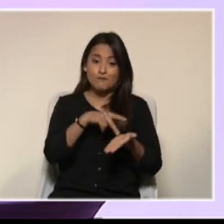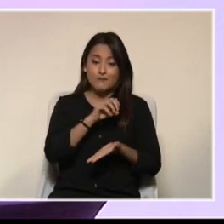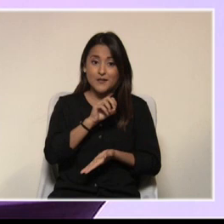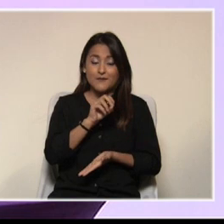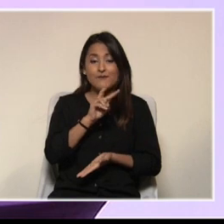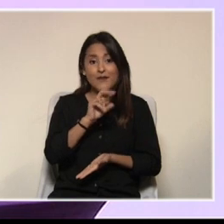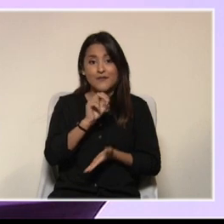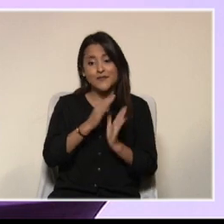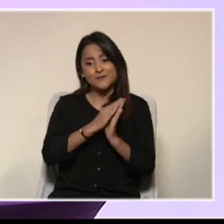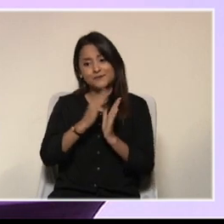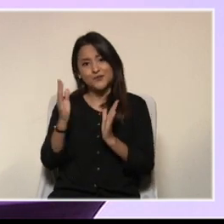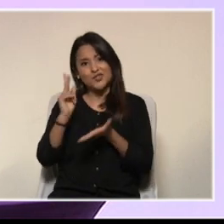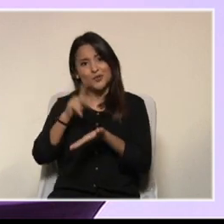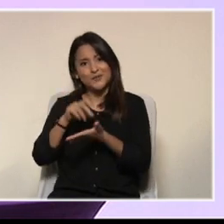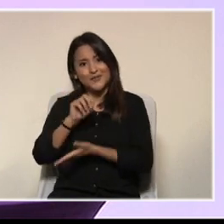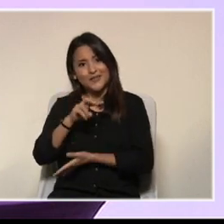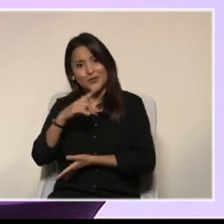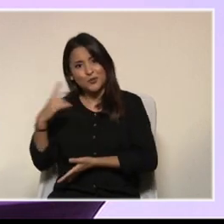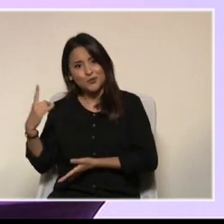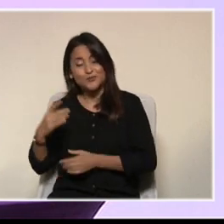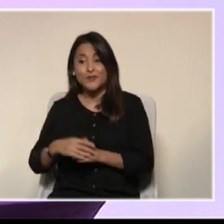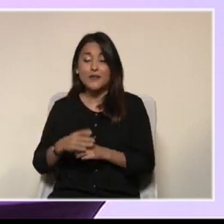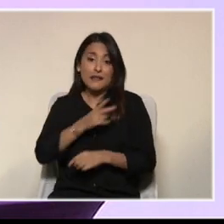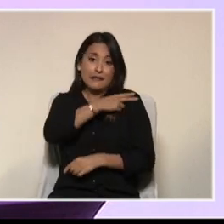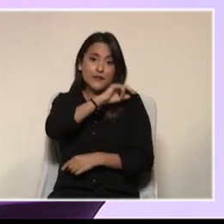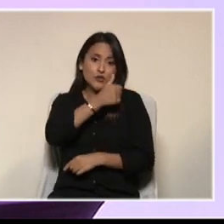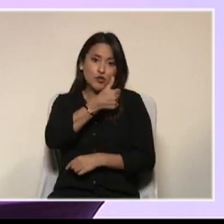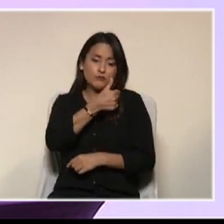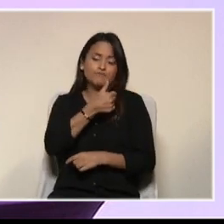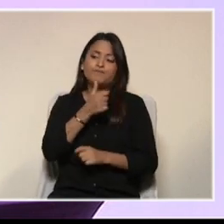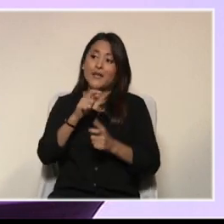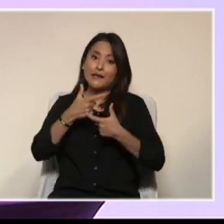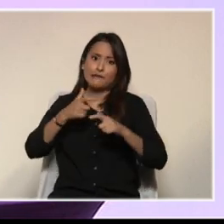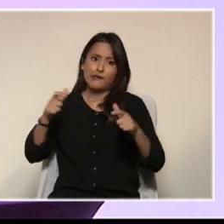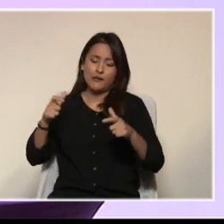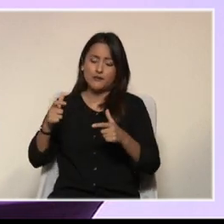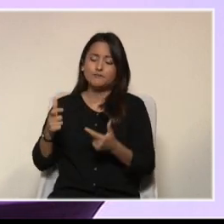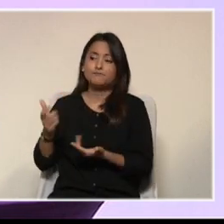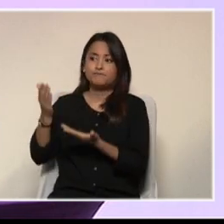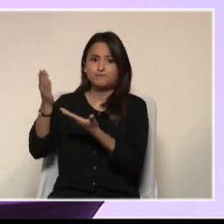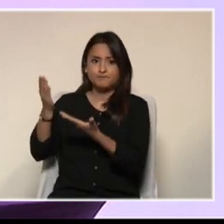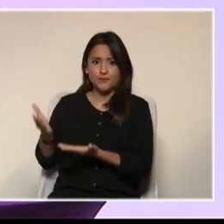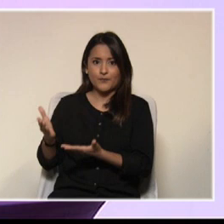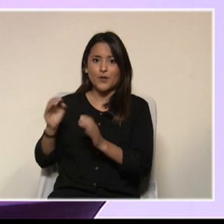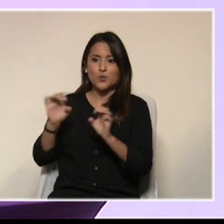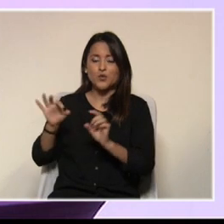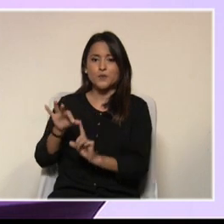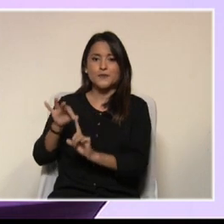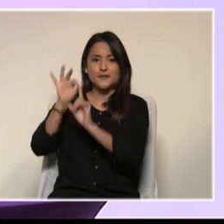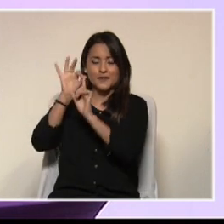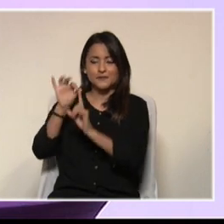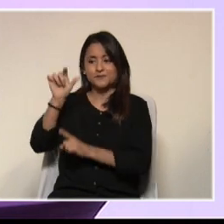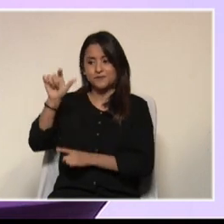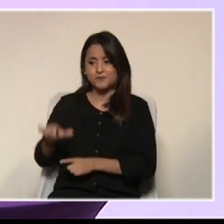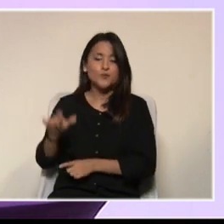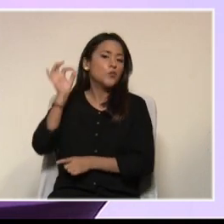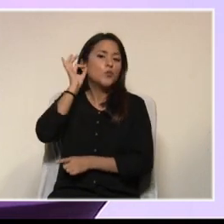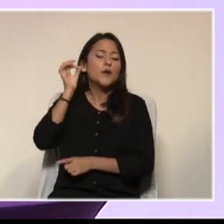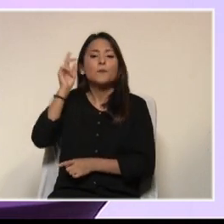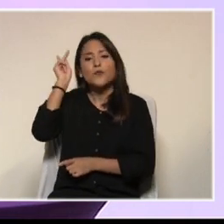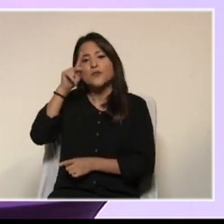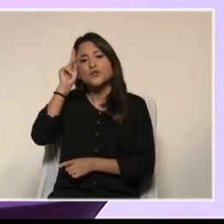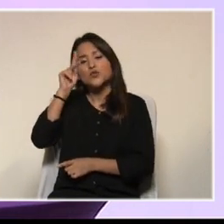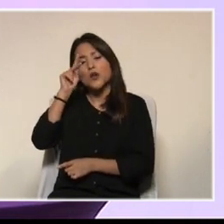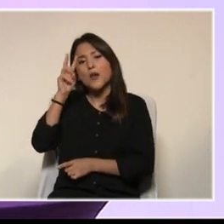2020-2021. Desde la Dirección General de Educación Especial, encabezado por la profesora Moraima Casola, le damos un fraterno y